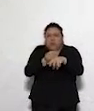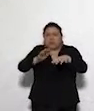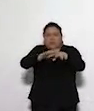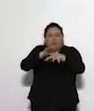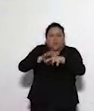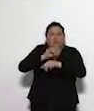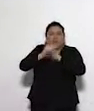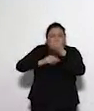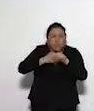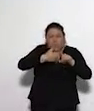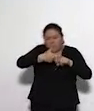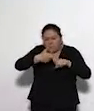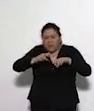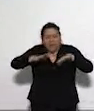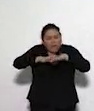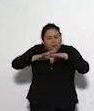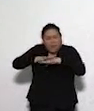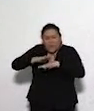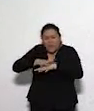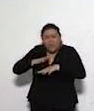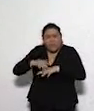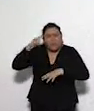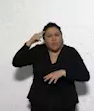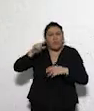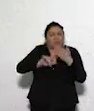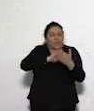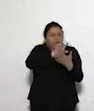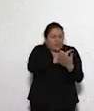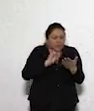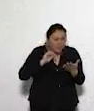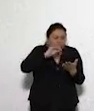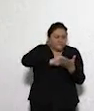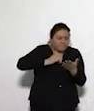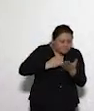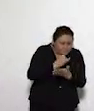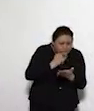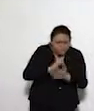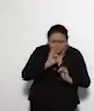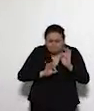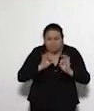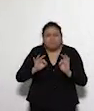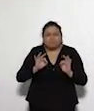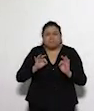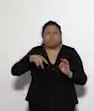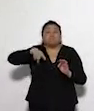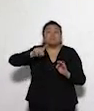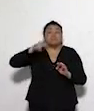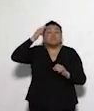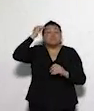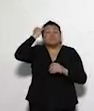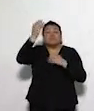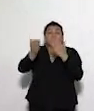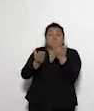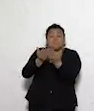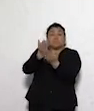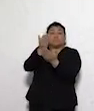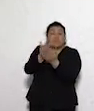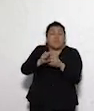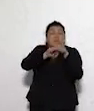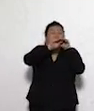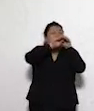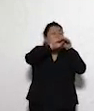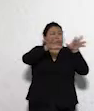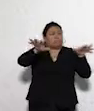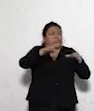cambio ordenado y con rumbo en las políticas públicas en ese ámbito. No obstante que ese documento se difundió